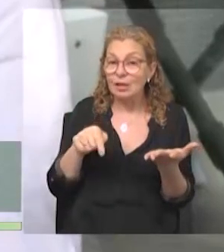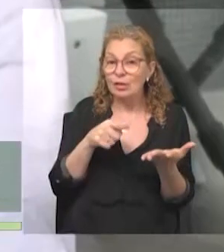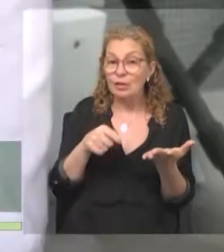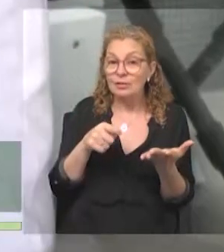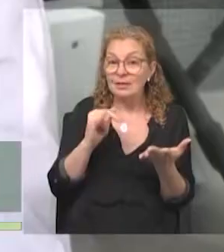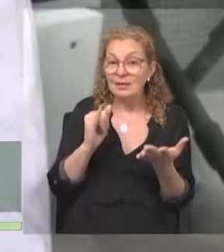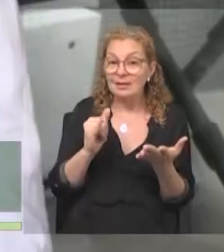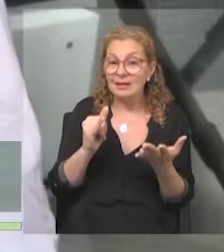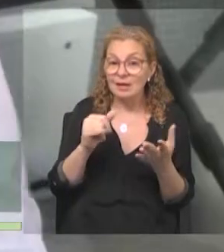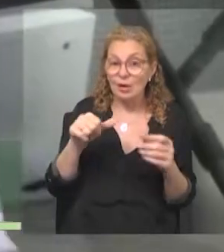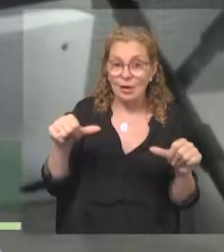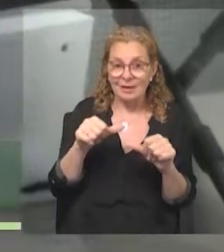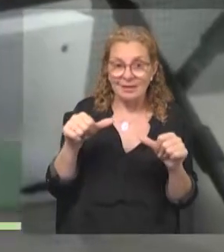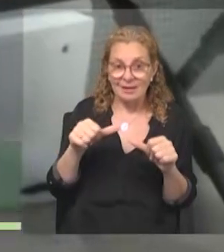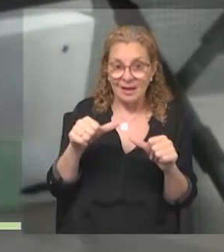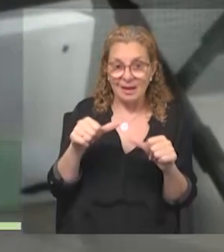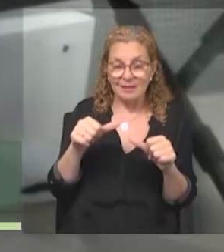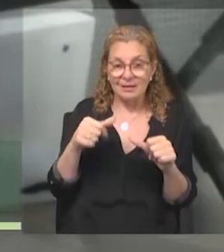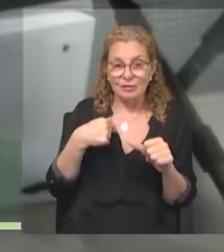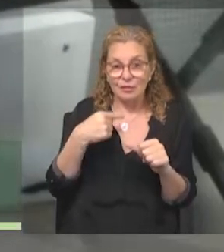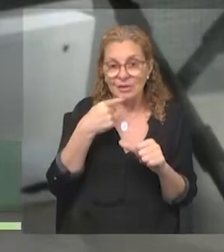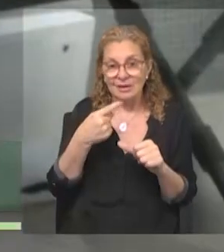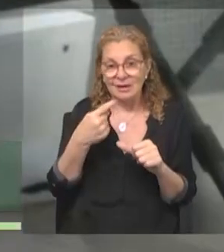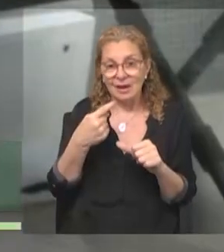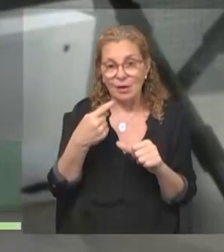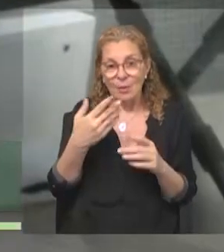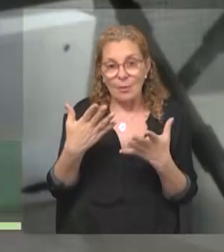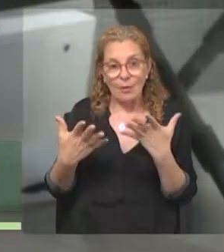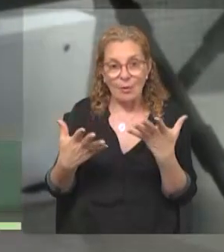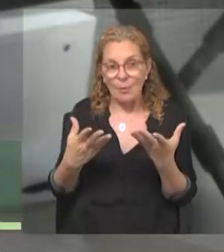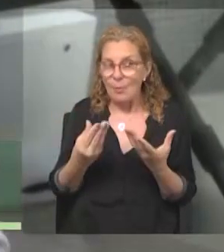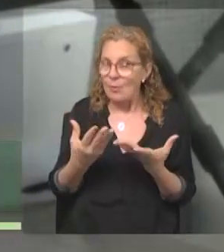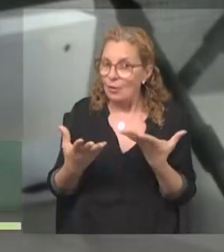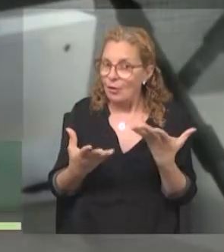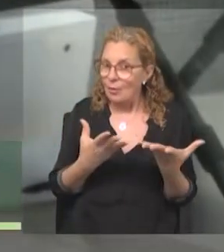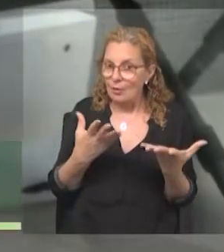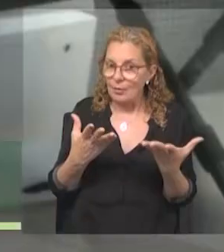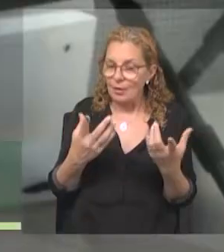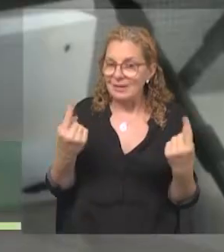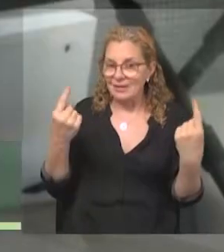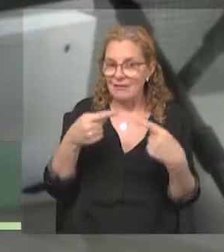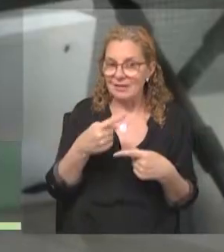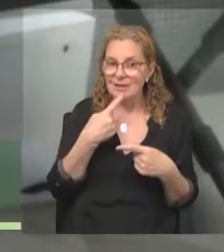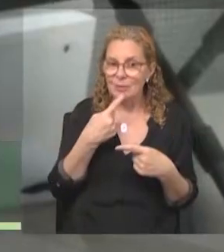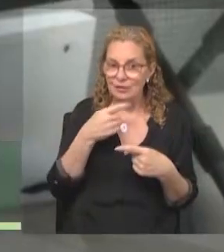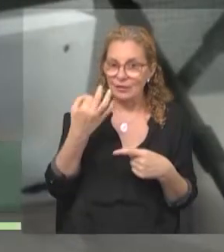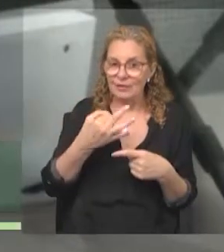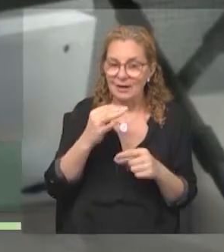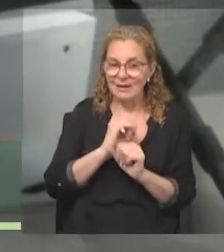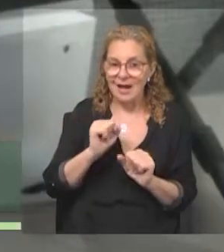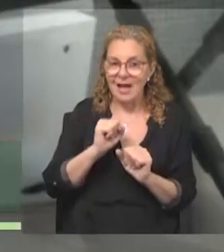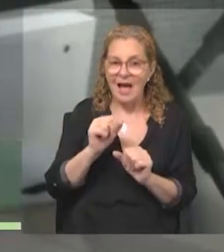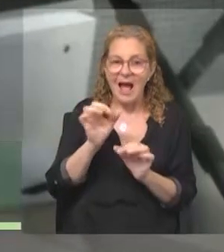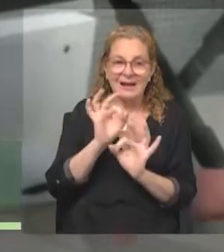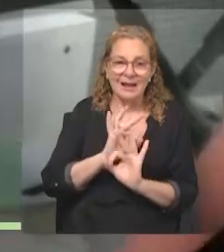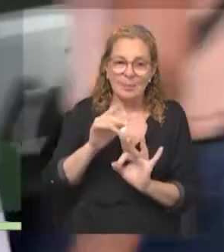definitiva lo que se genera Yo te diría que es como una subestimación de lo que es el debate político de verdad nadie podía pretender